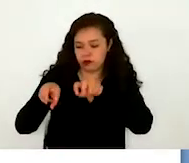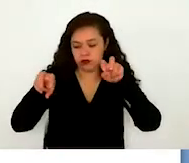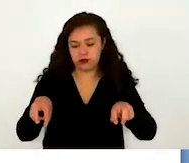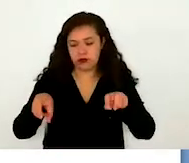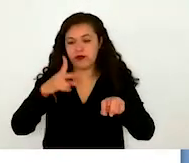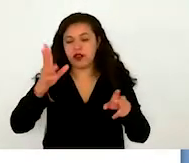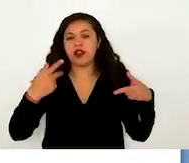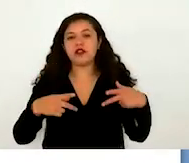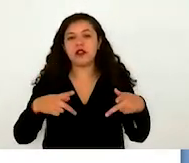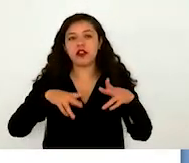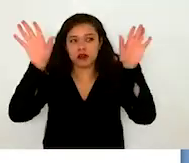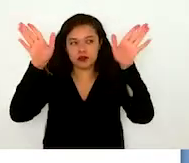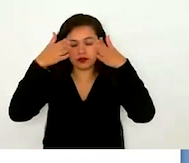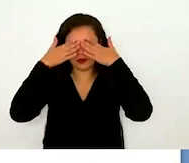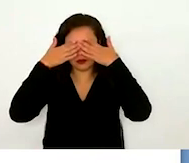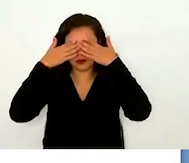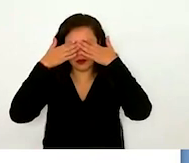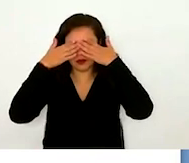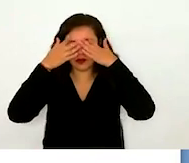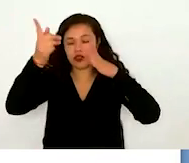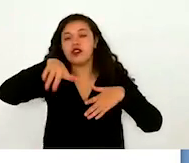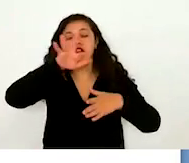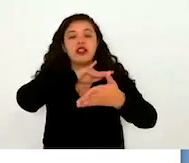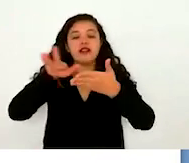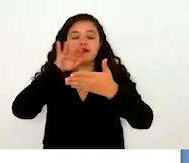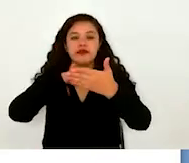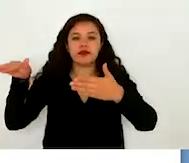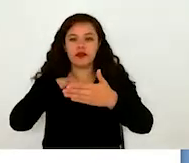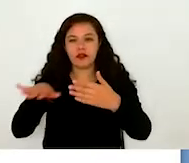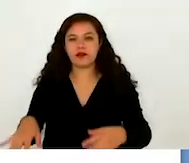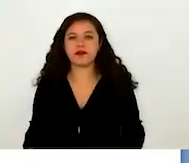cierran cierren los ojos y ustedes lean lean